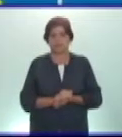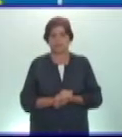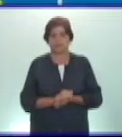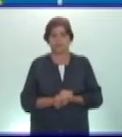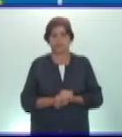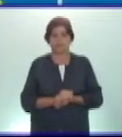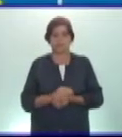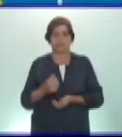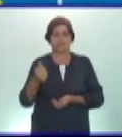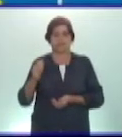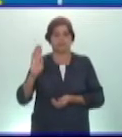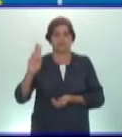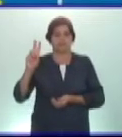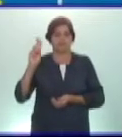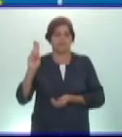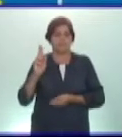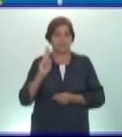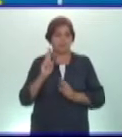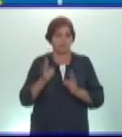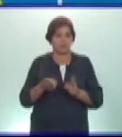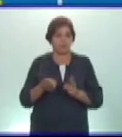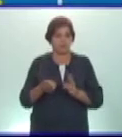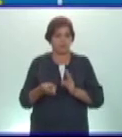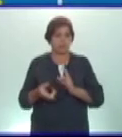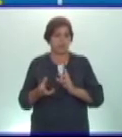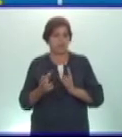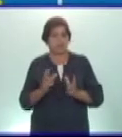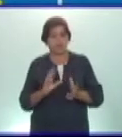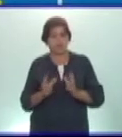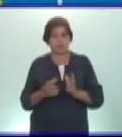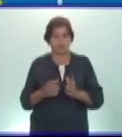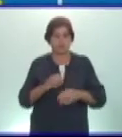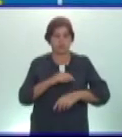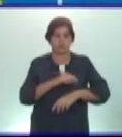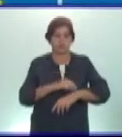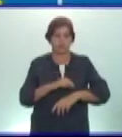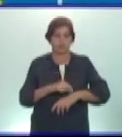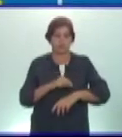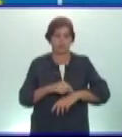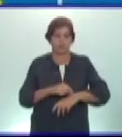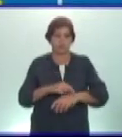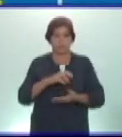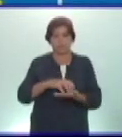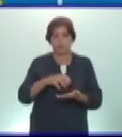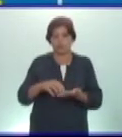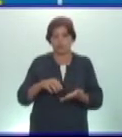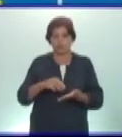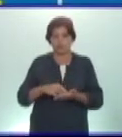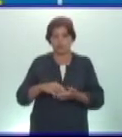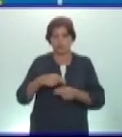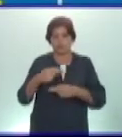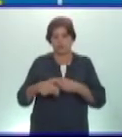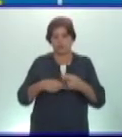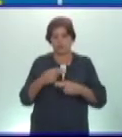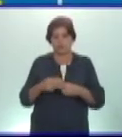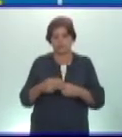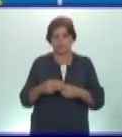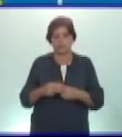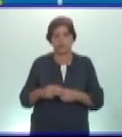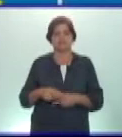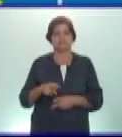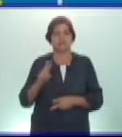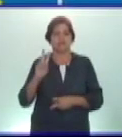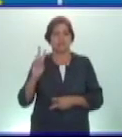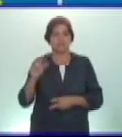Los adverbios indican el modo, el lugar y el tiempo en que se realiza la acción del verbo. También